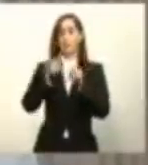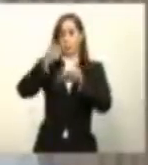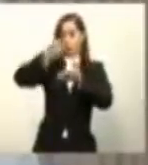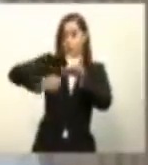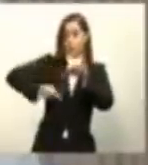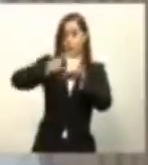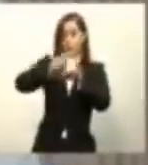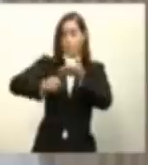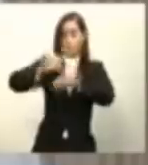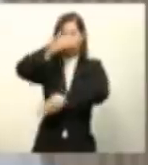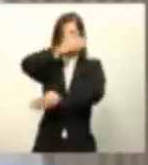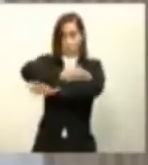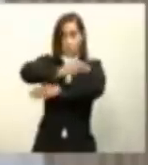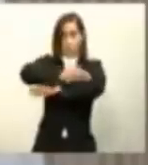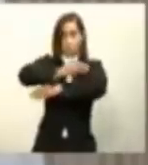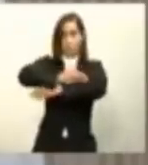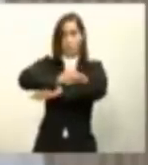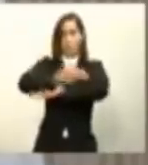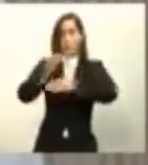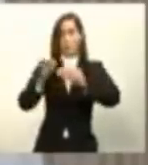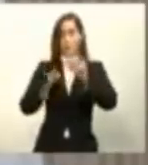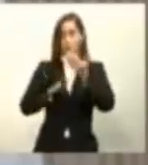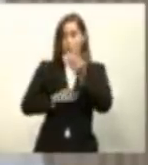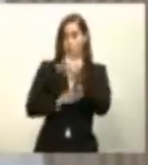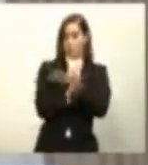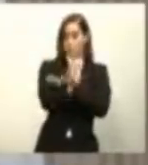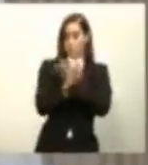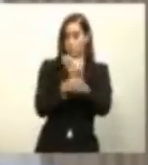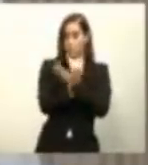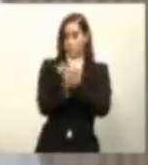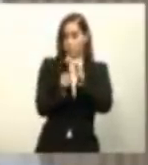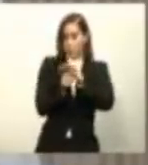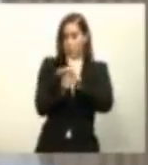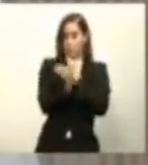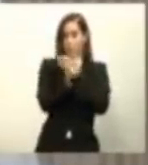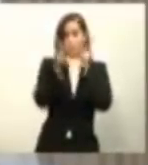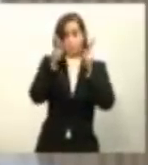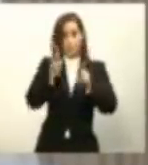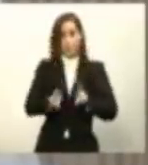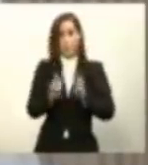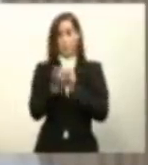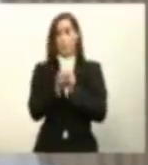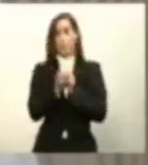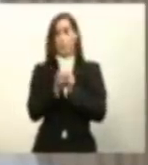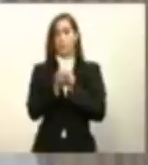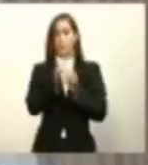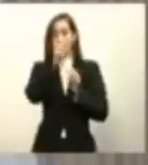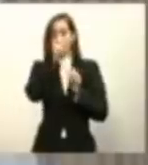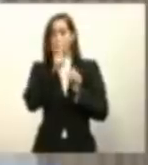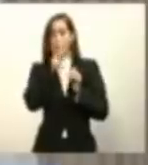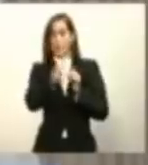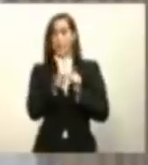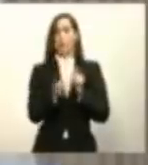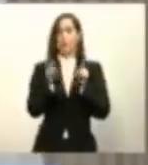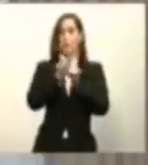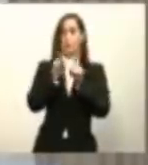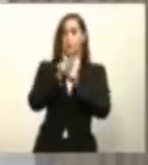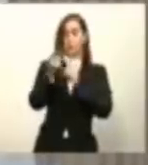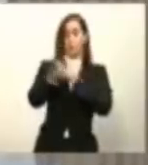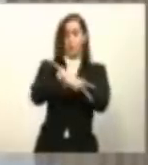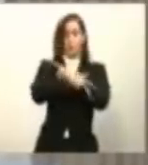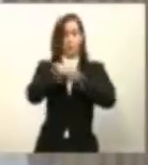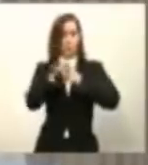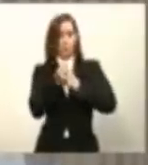irregular, el tráfico y la trata de personas, el flujo de armas, el narcotráfico y